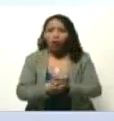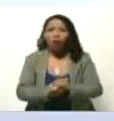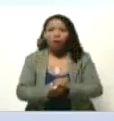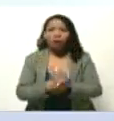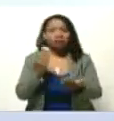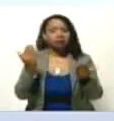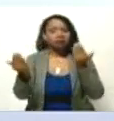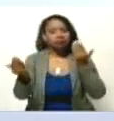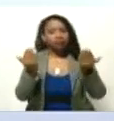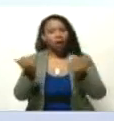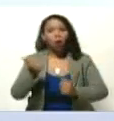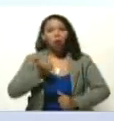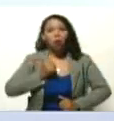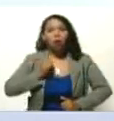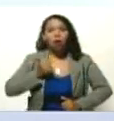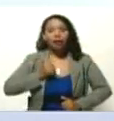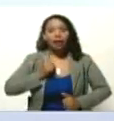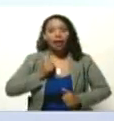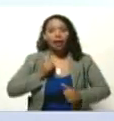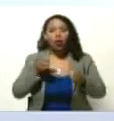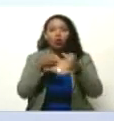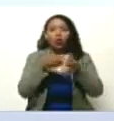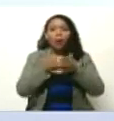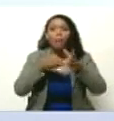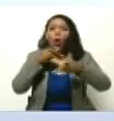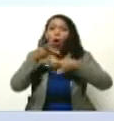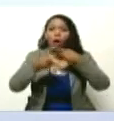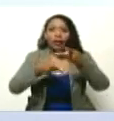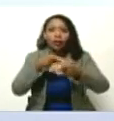comparado con cualquier organización política.